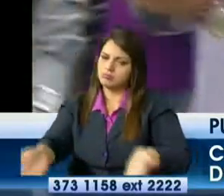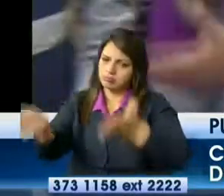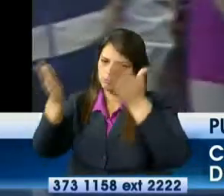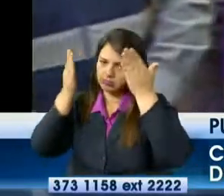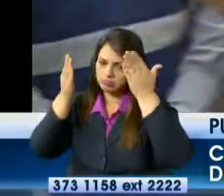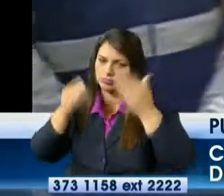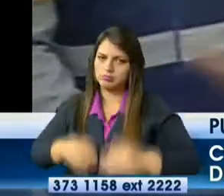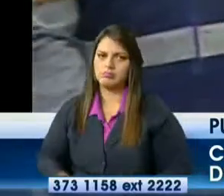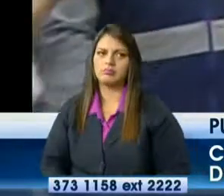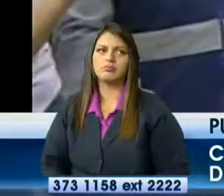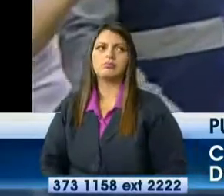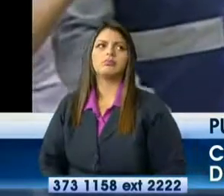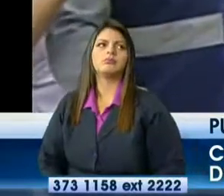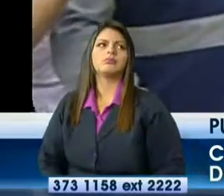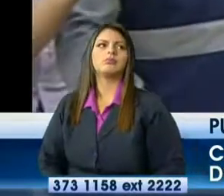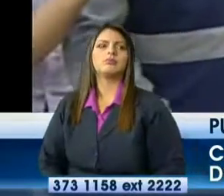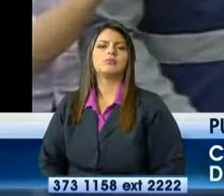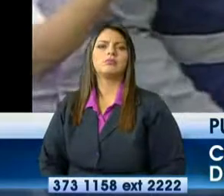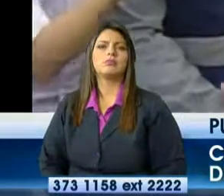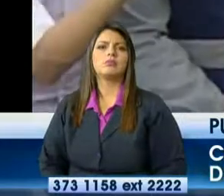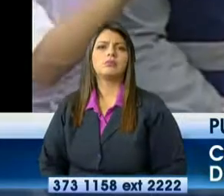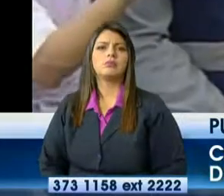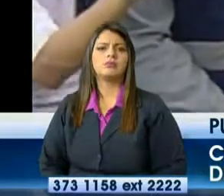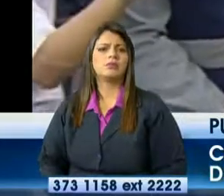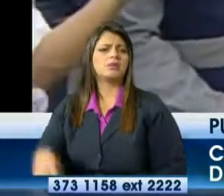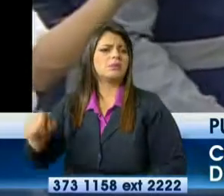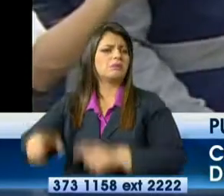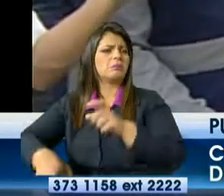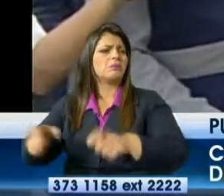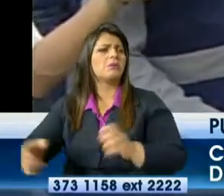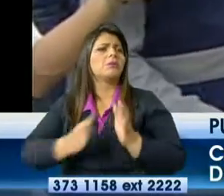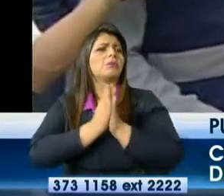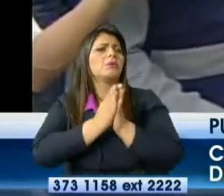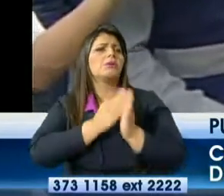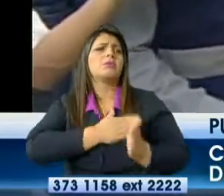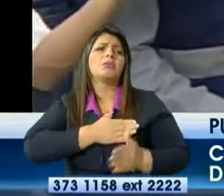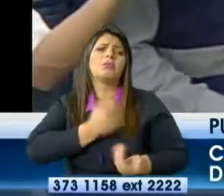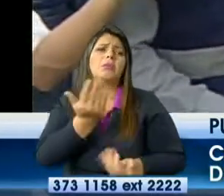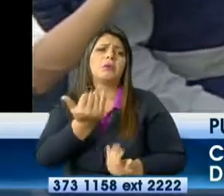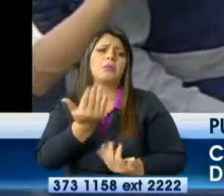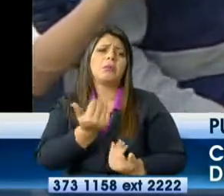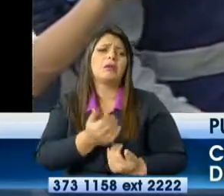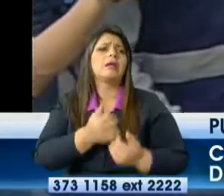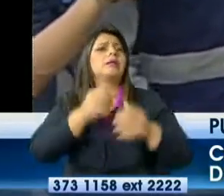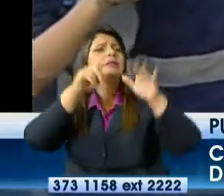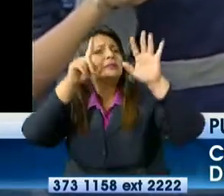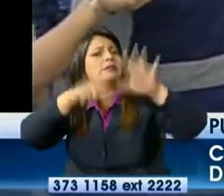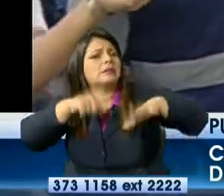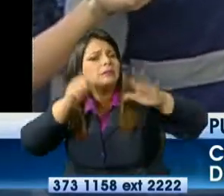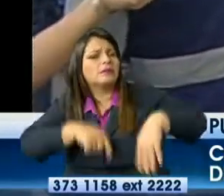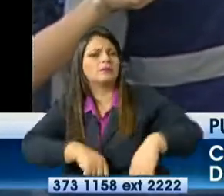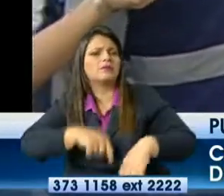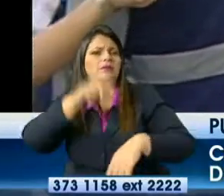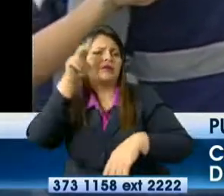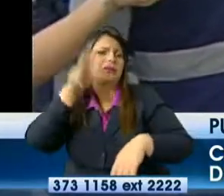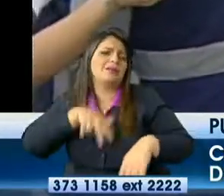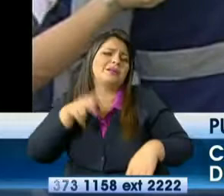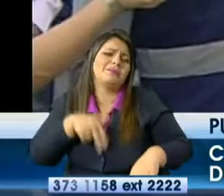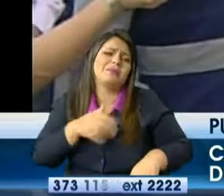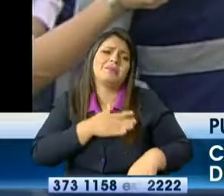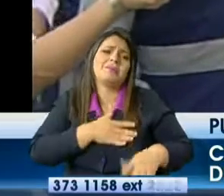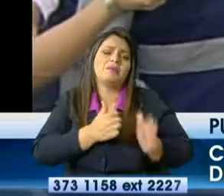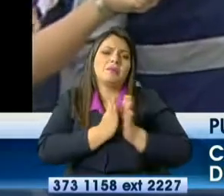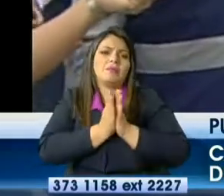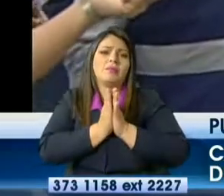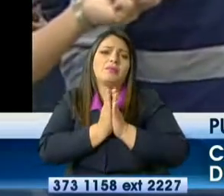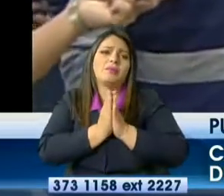hay prórroga como ellos quisieran, por lo menos 3 meses o 6 meses, no hay eso. El municipio les ha brindado una posibilidad